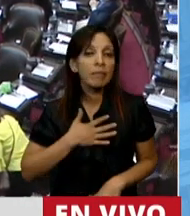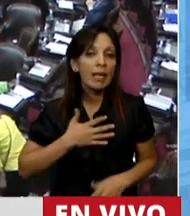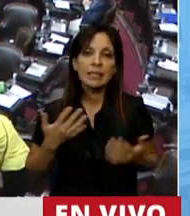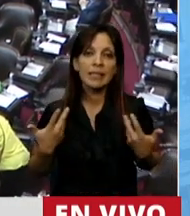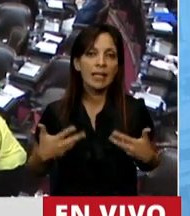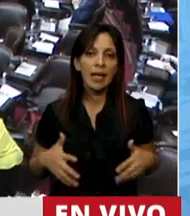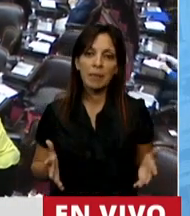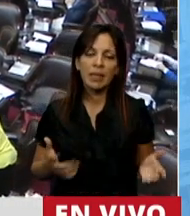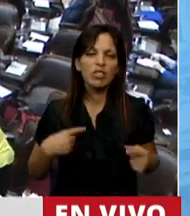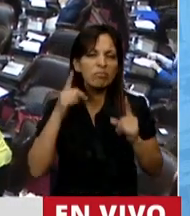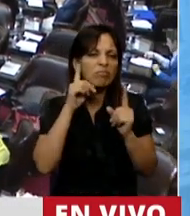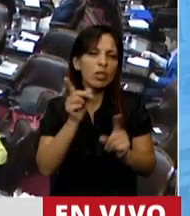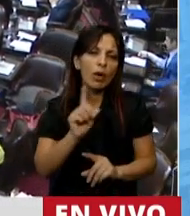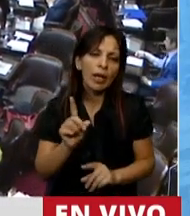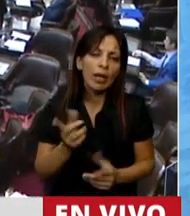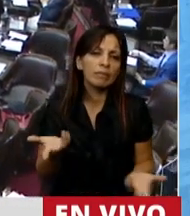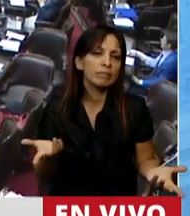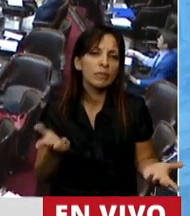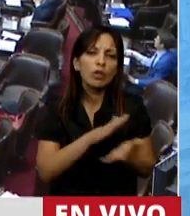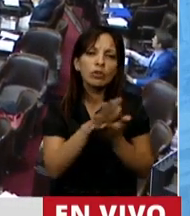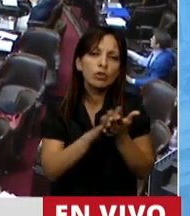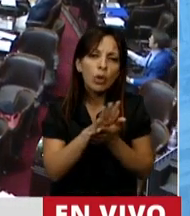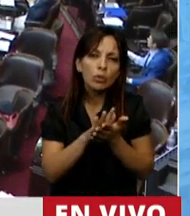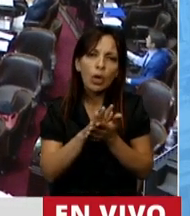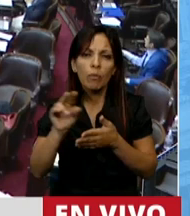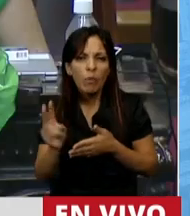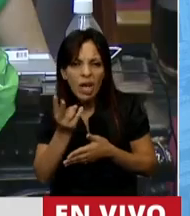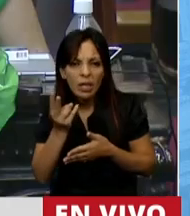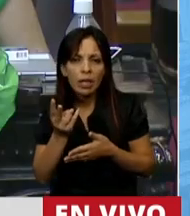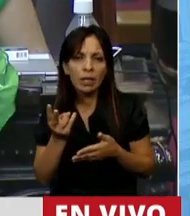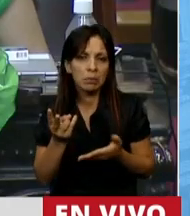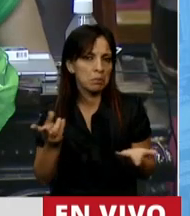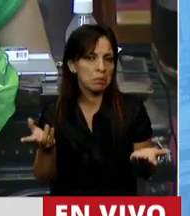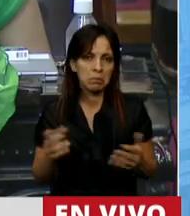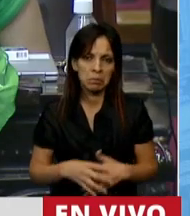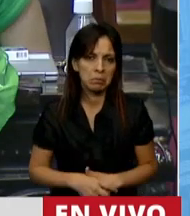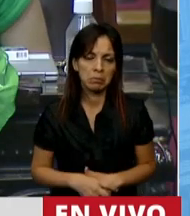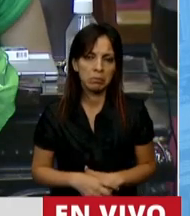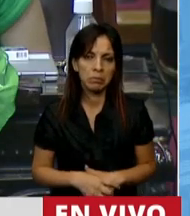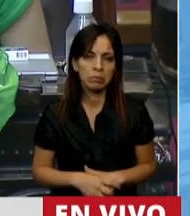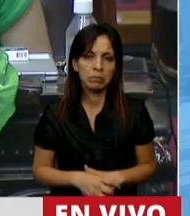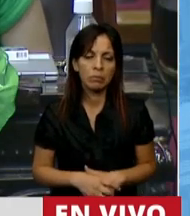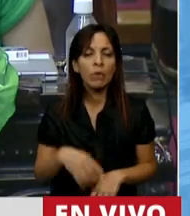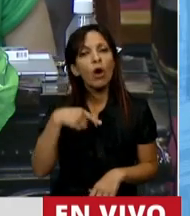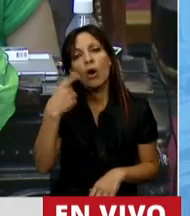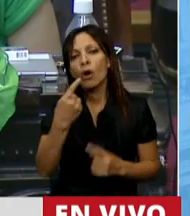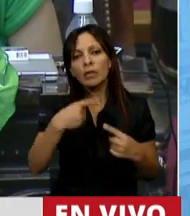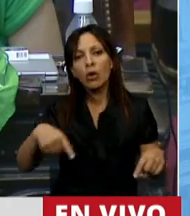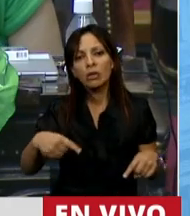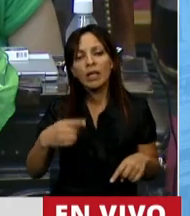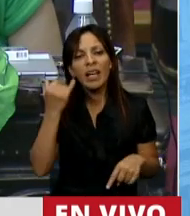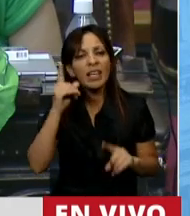Sinceramente, yo no creo que la salida sea la muerte. Y hay una cosa que también ha pasado